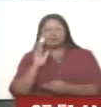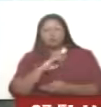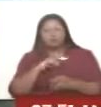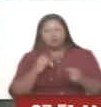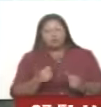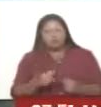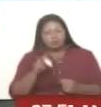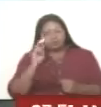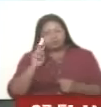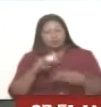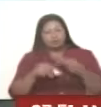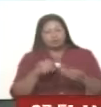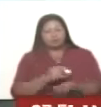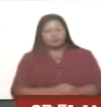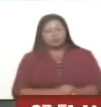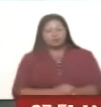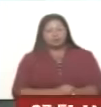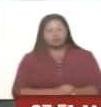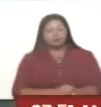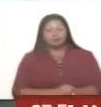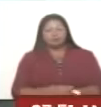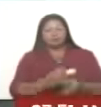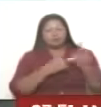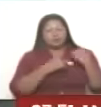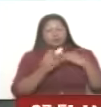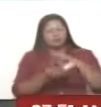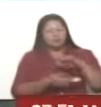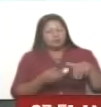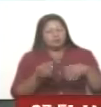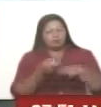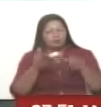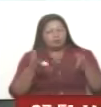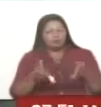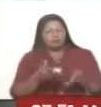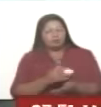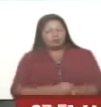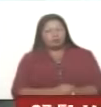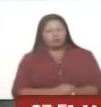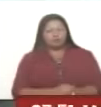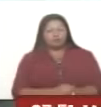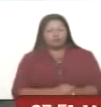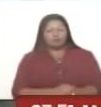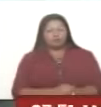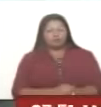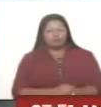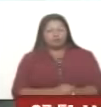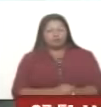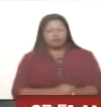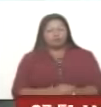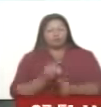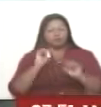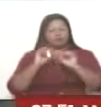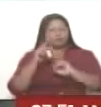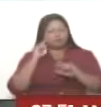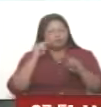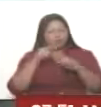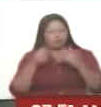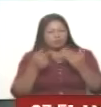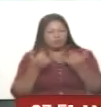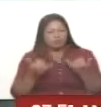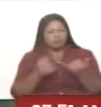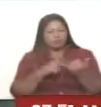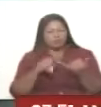coincidente. El responsable de la crisis es el gobierno. Ignorando olímpicamente,